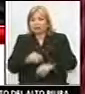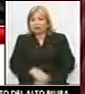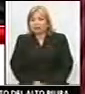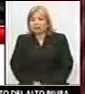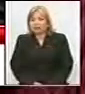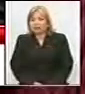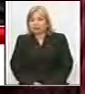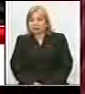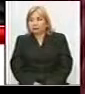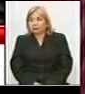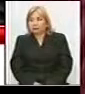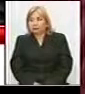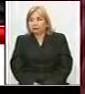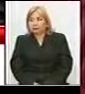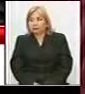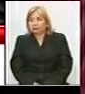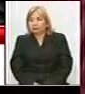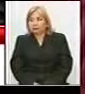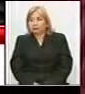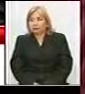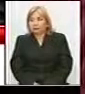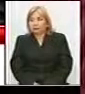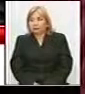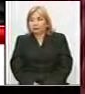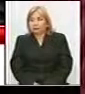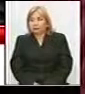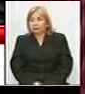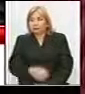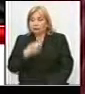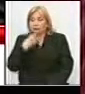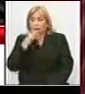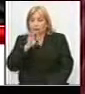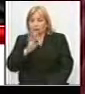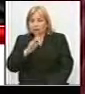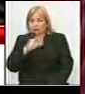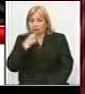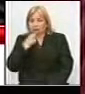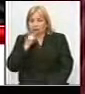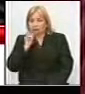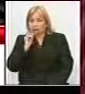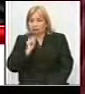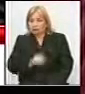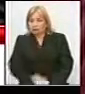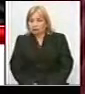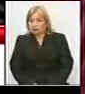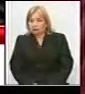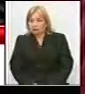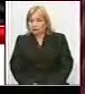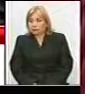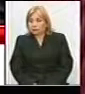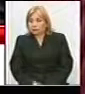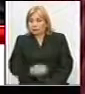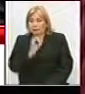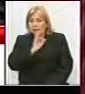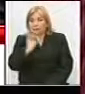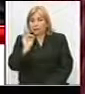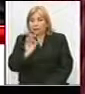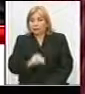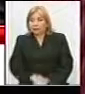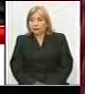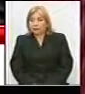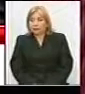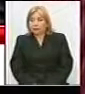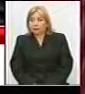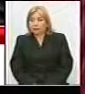Si en respecto caso, al sauna construyó un protagonista... Reitero lo que dijo el señor Marcos. ¿Cuál fue el señor, por favor? ¿Podría decirlo? Ninguna, presidenta. Ninguna,